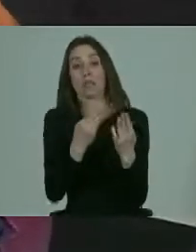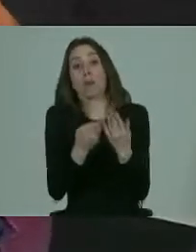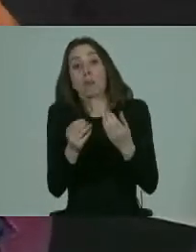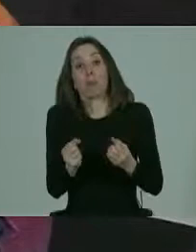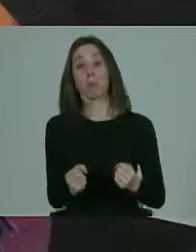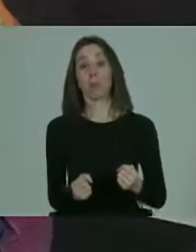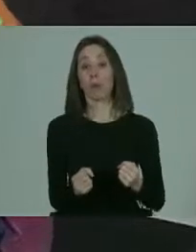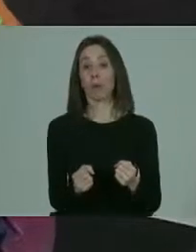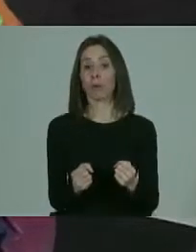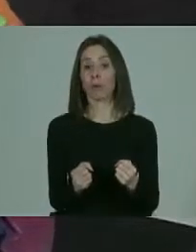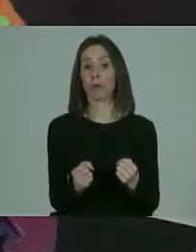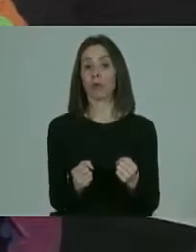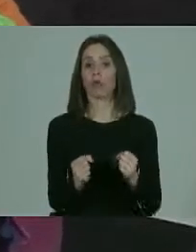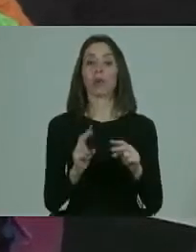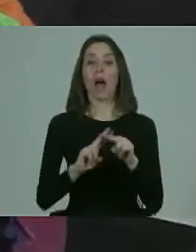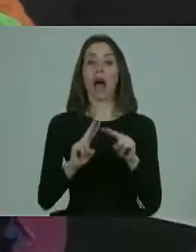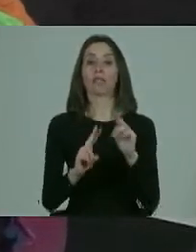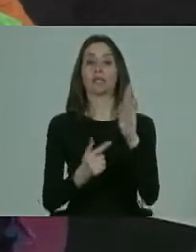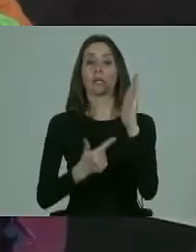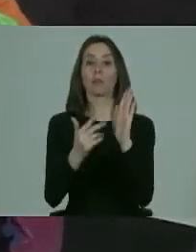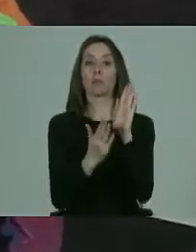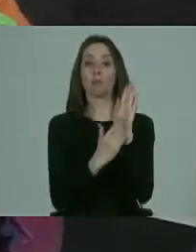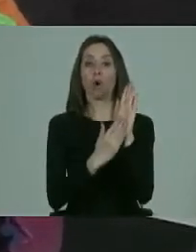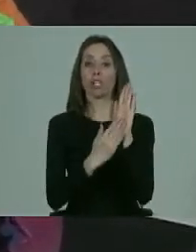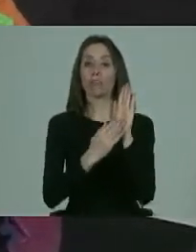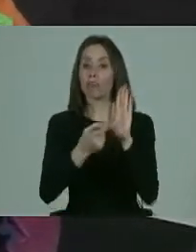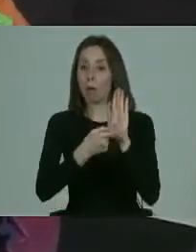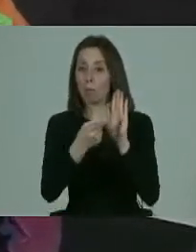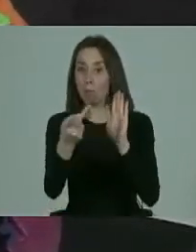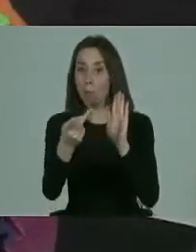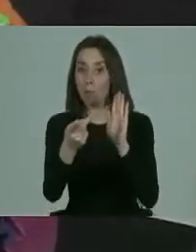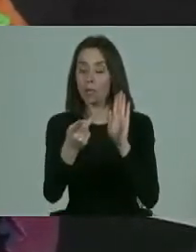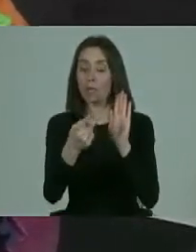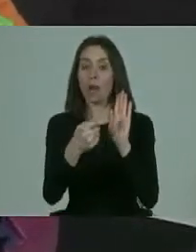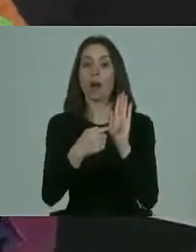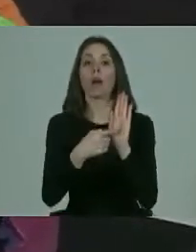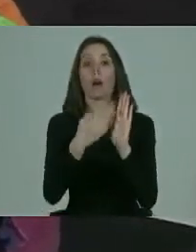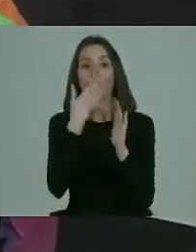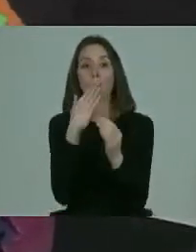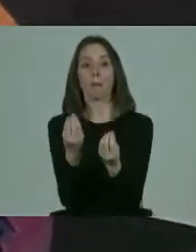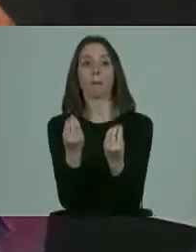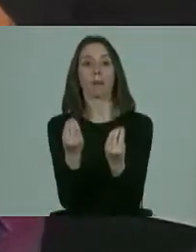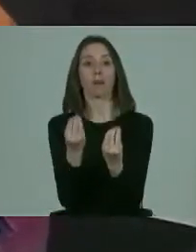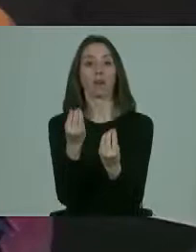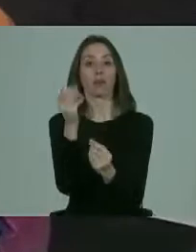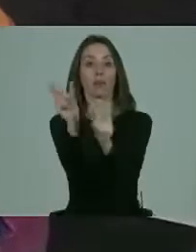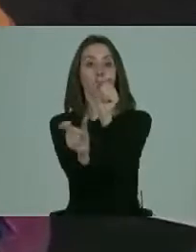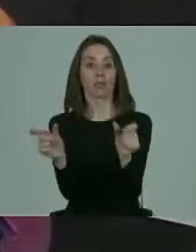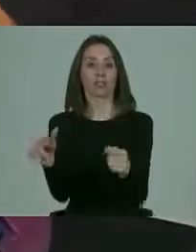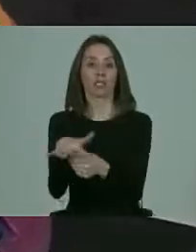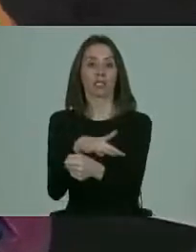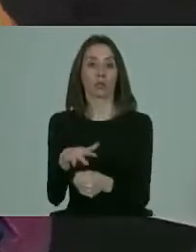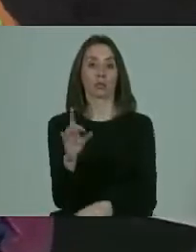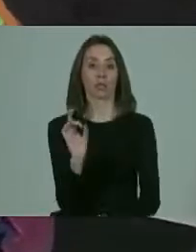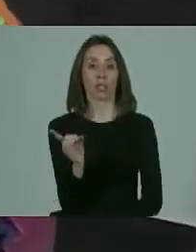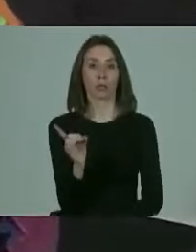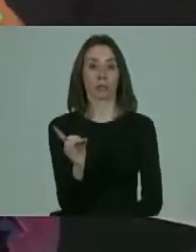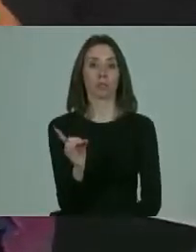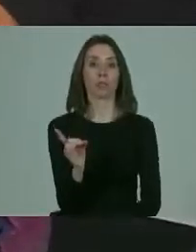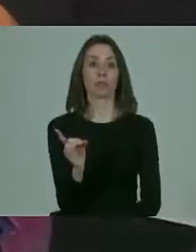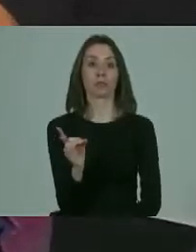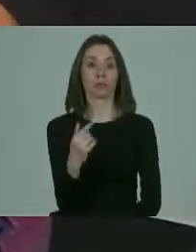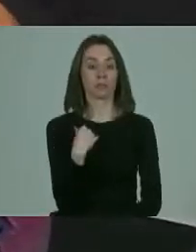es establecer una política pública en mejora de la situación de discapacidad